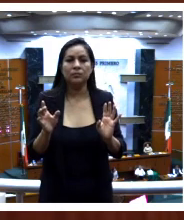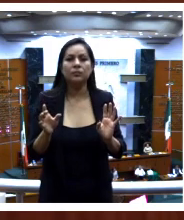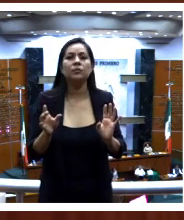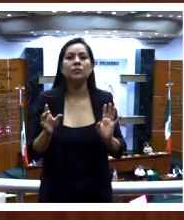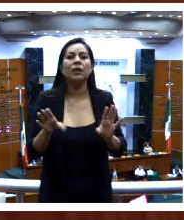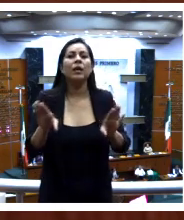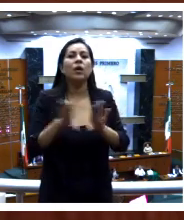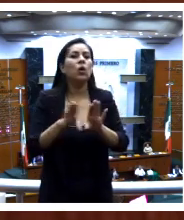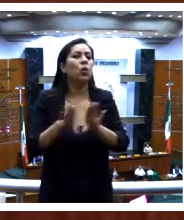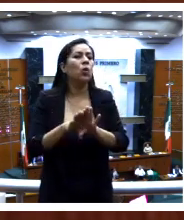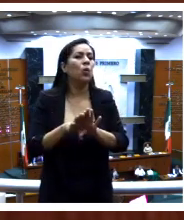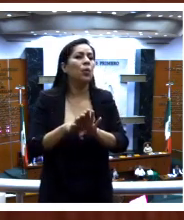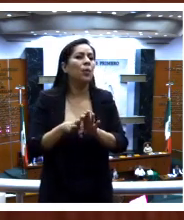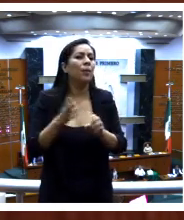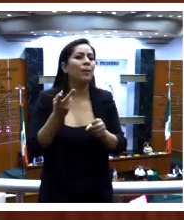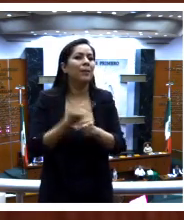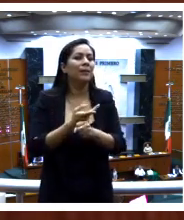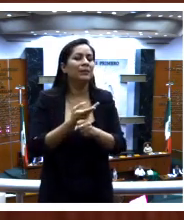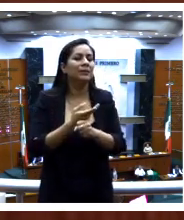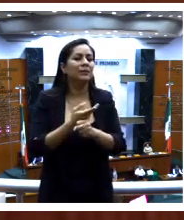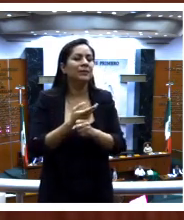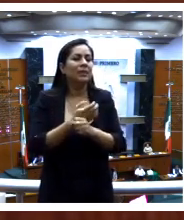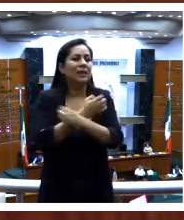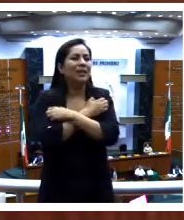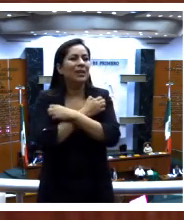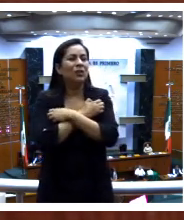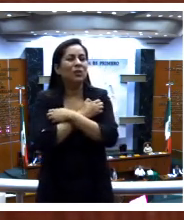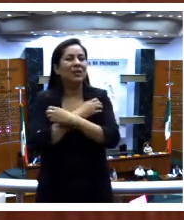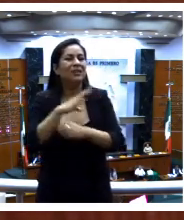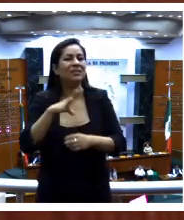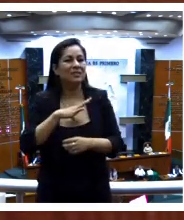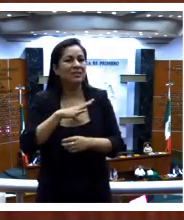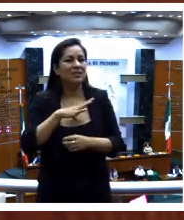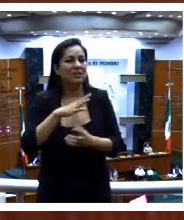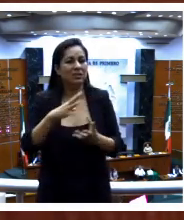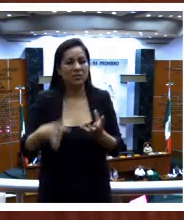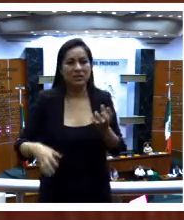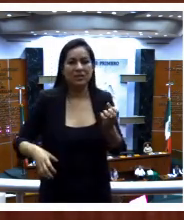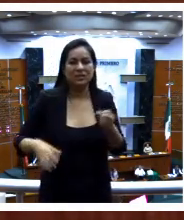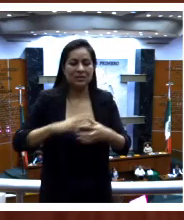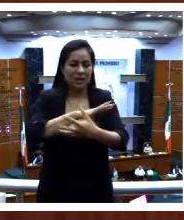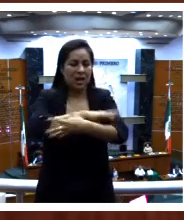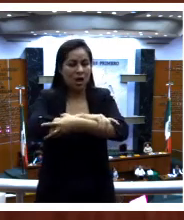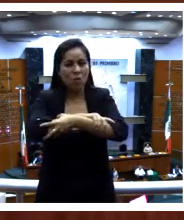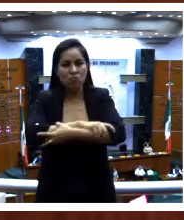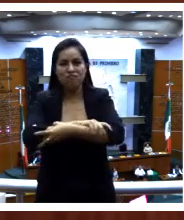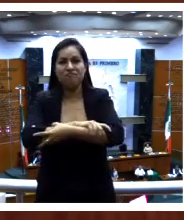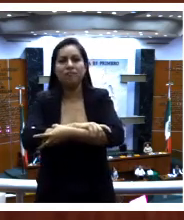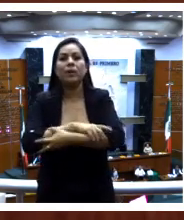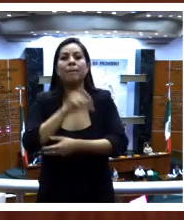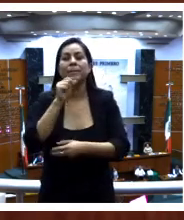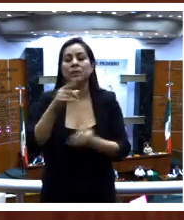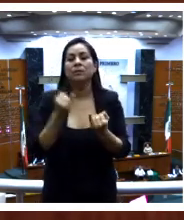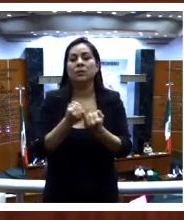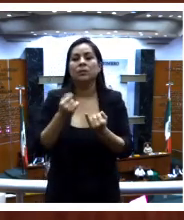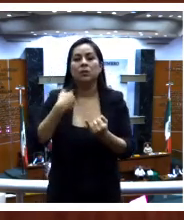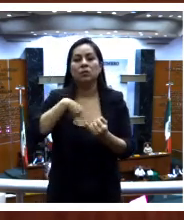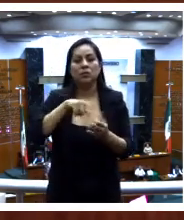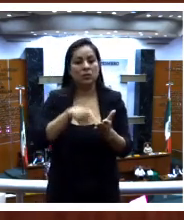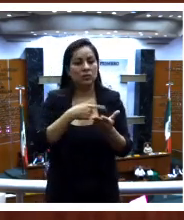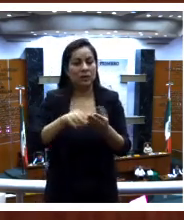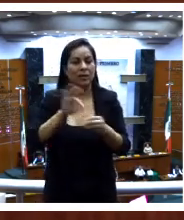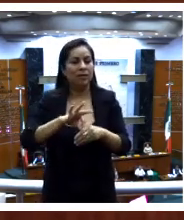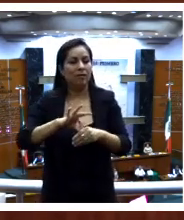respecto al cómo se encuentra al área de la educación, tiene nuestra solidaridad y, por supuesto, nuestro voto